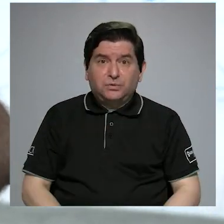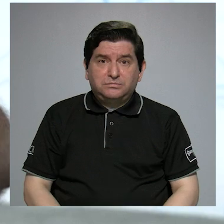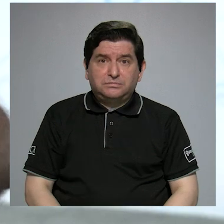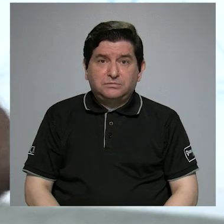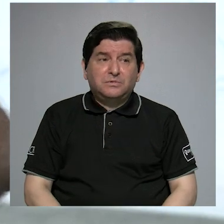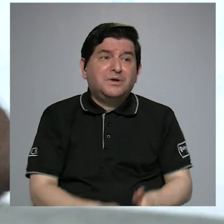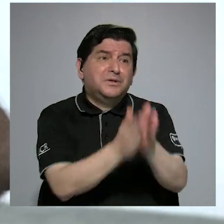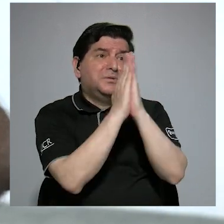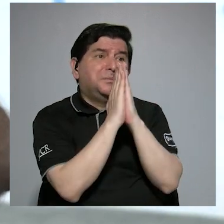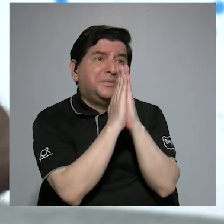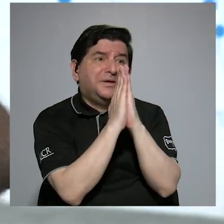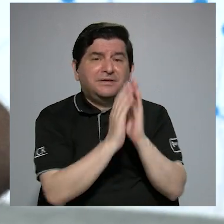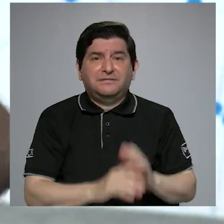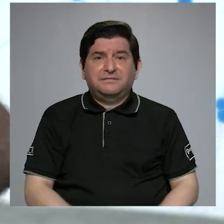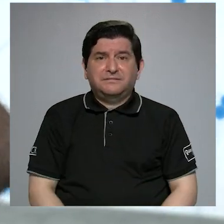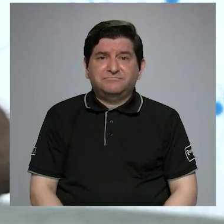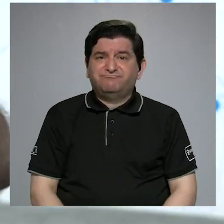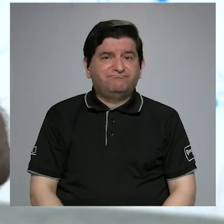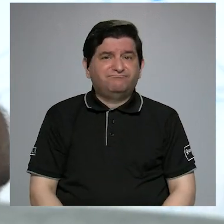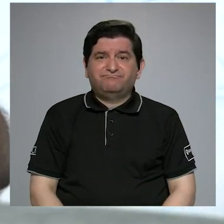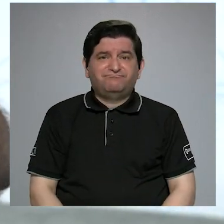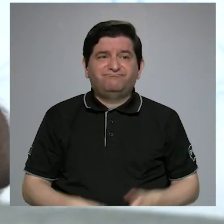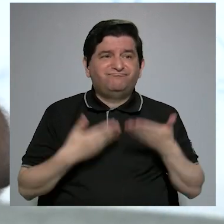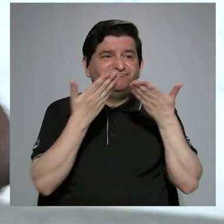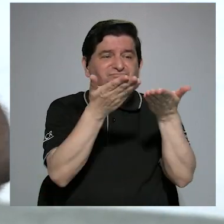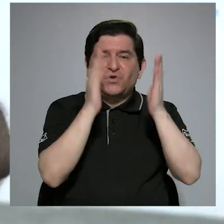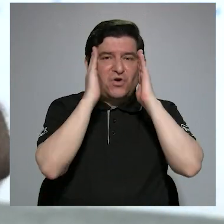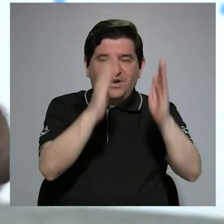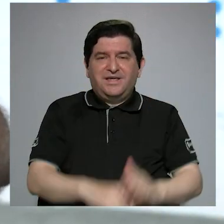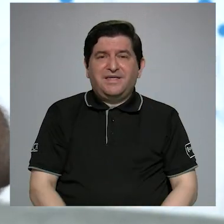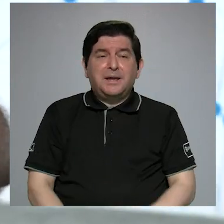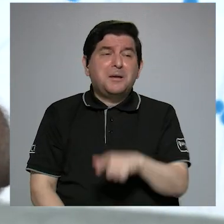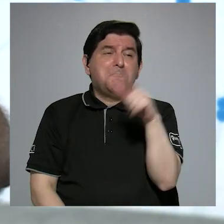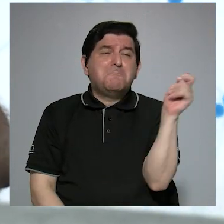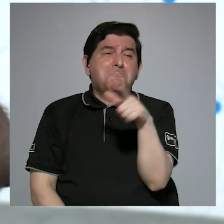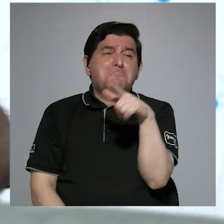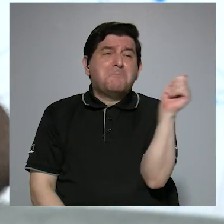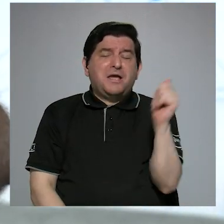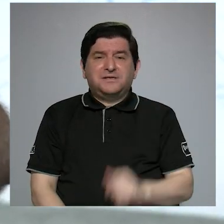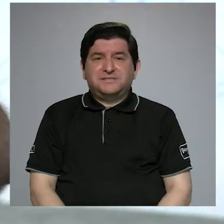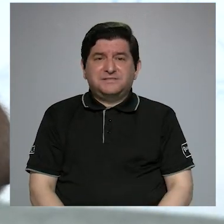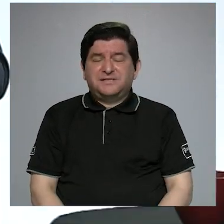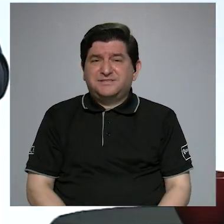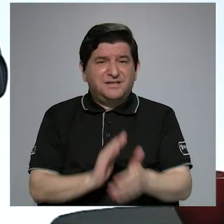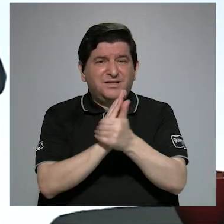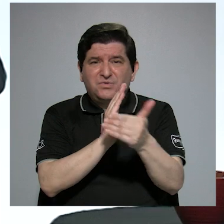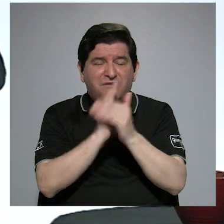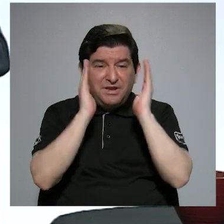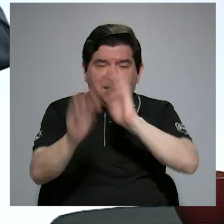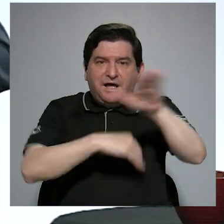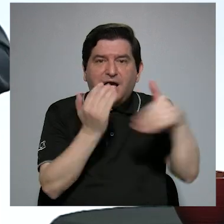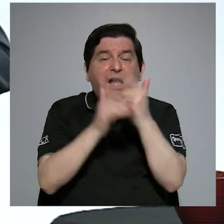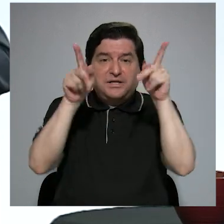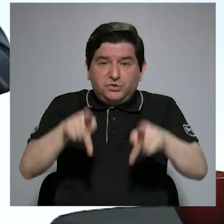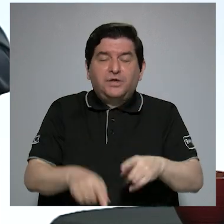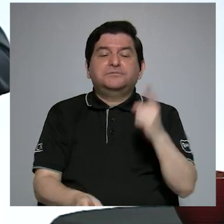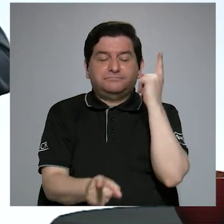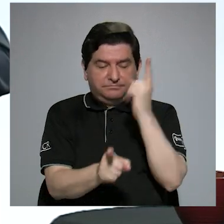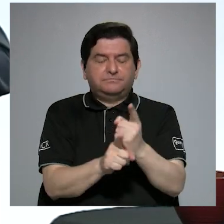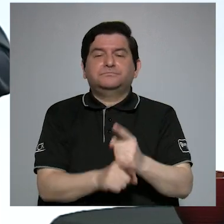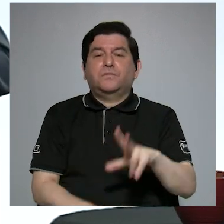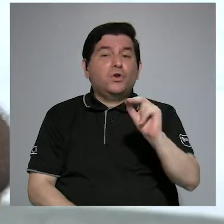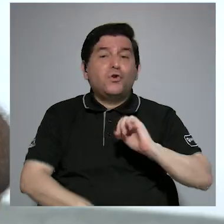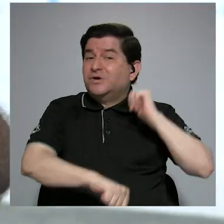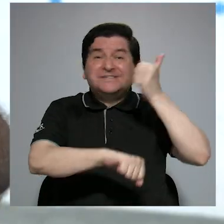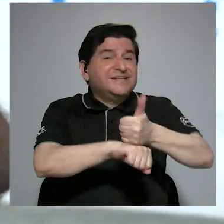y cuando la va a solicitar no recibe esa atención, ¿verdad? Son meses para que lo vean. No hay capacidad para atender a todas esas personas que Exacto, porque